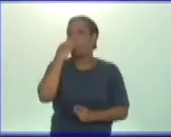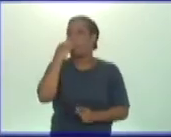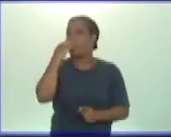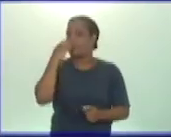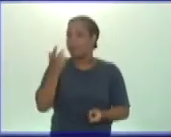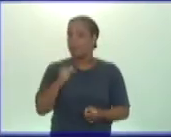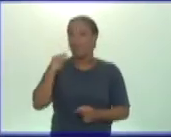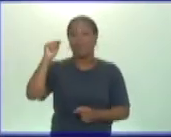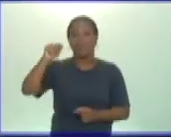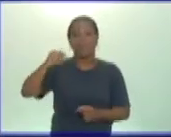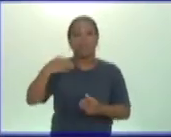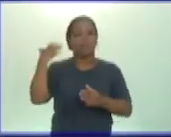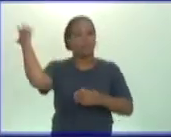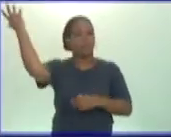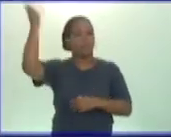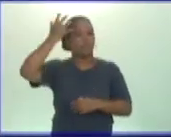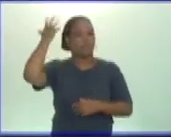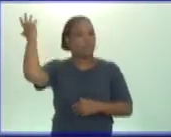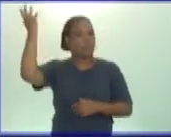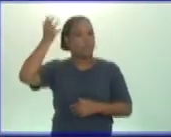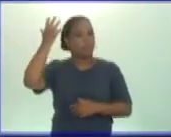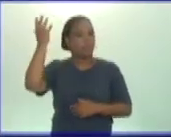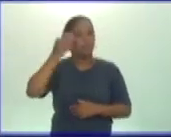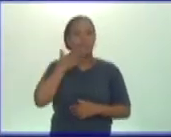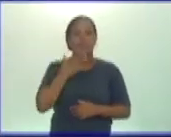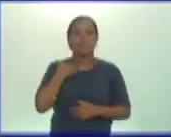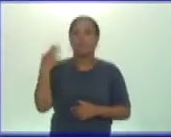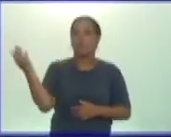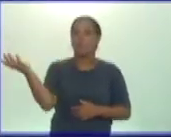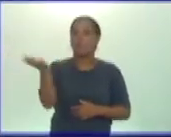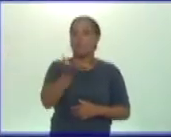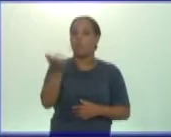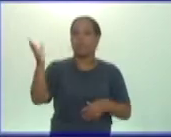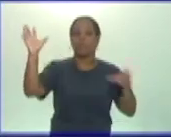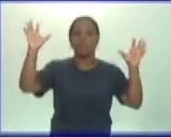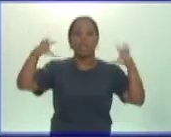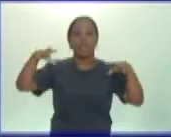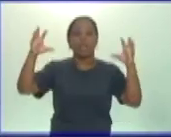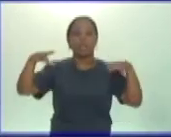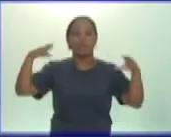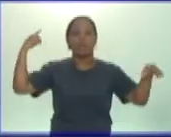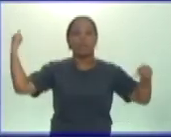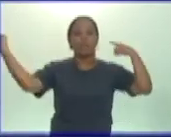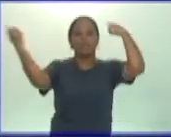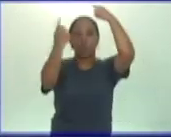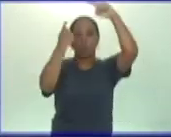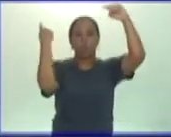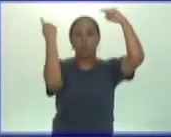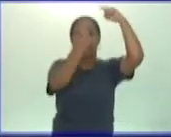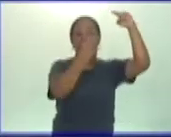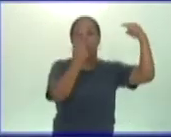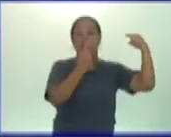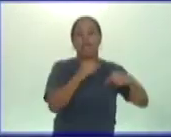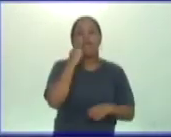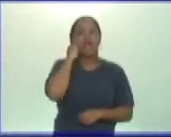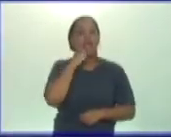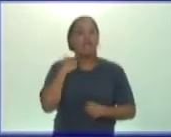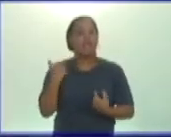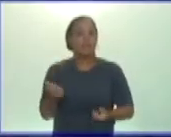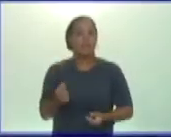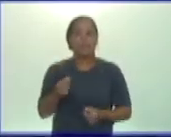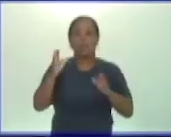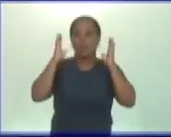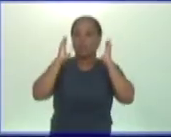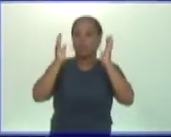los fenómenos meteorológicos como los vientos, la lluvia y los huracanes. Además, concentra la mayor parte